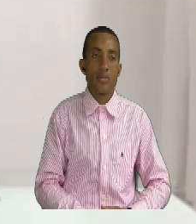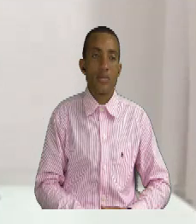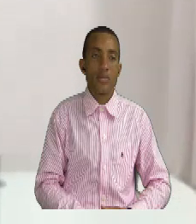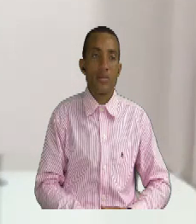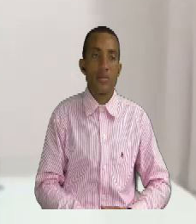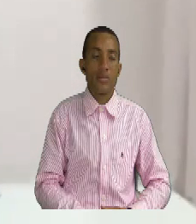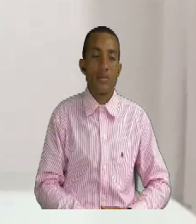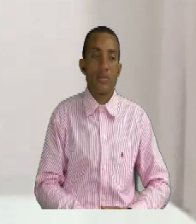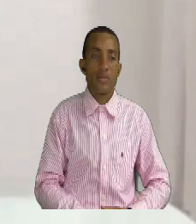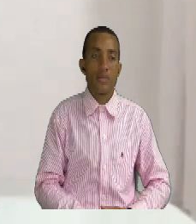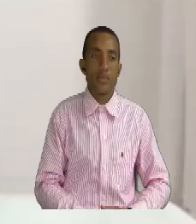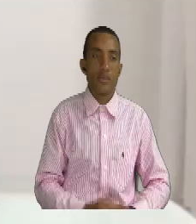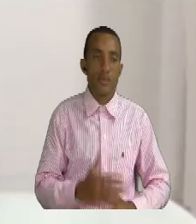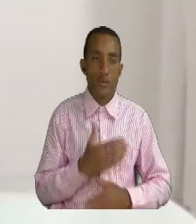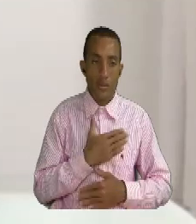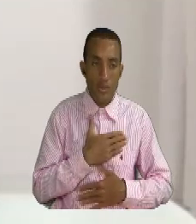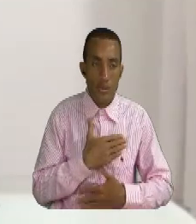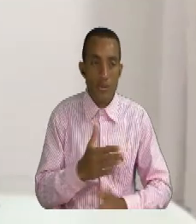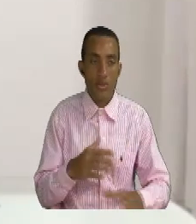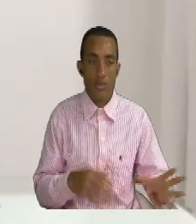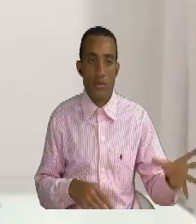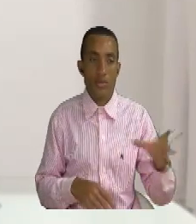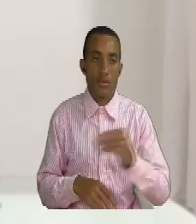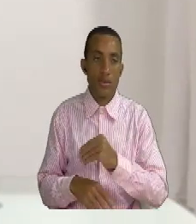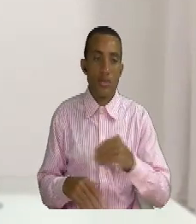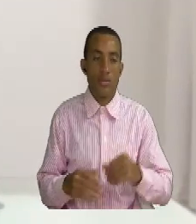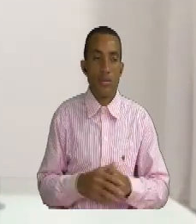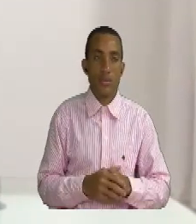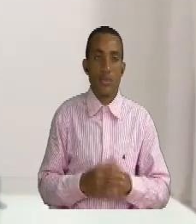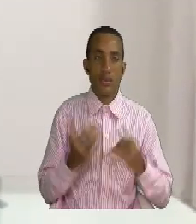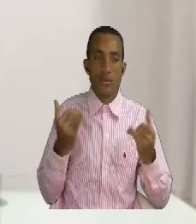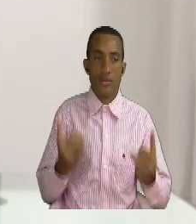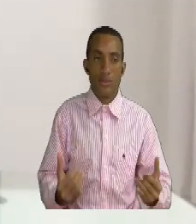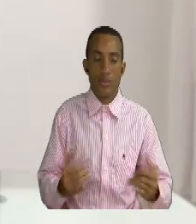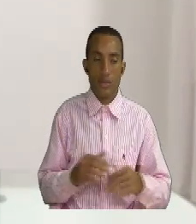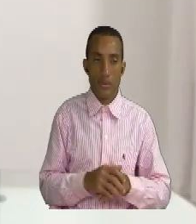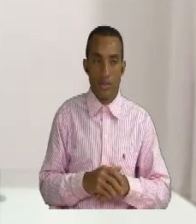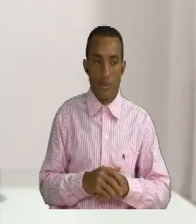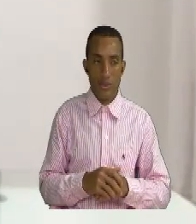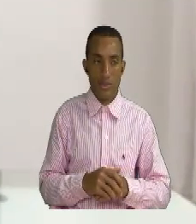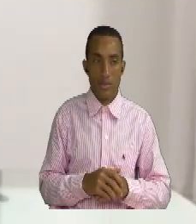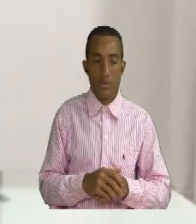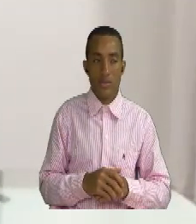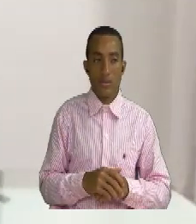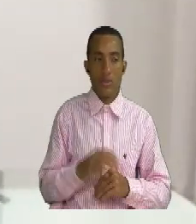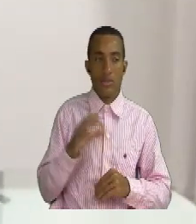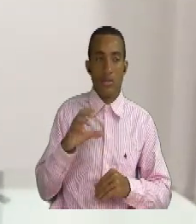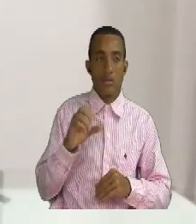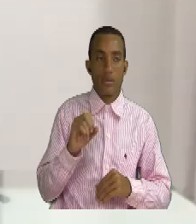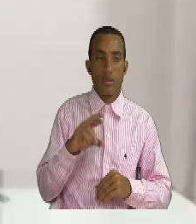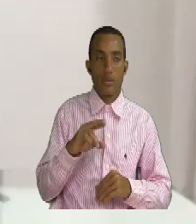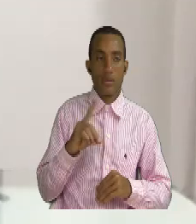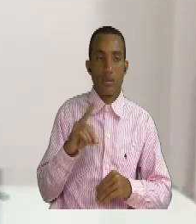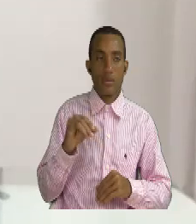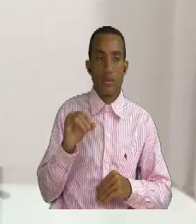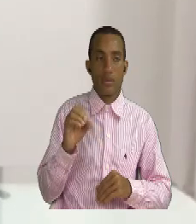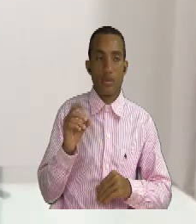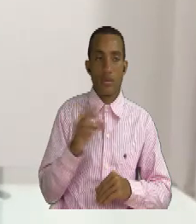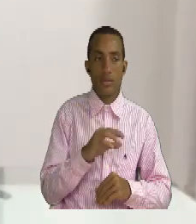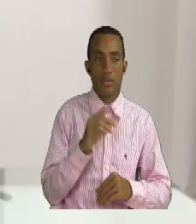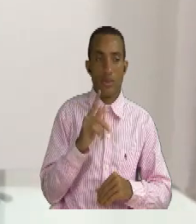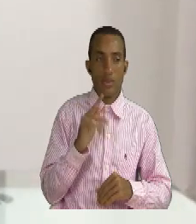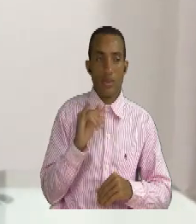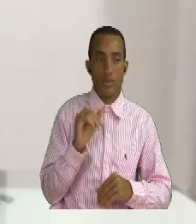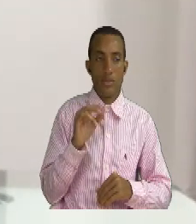Un saludo para todos los televidentes de En Casa. Nos encontramos hoy en Cardiofitness IPS. Pero ustedes se preguntarán, ¿qué es